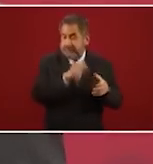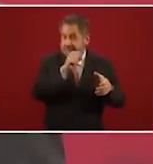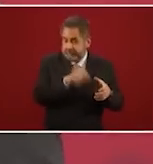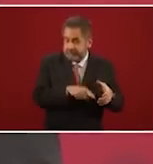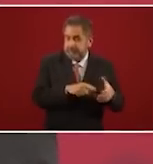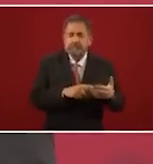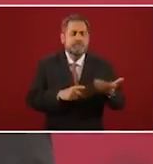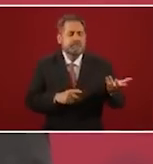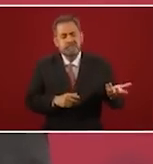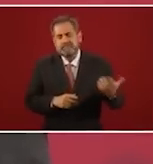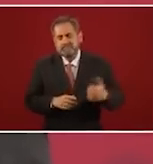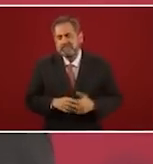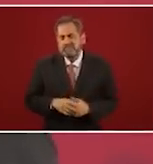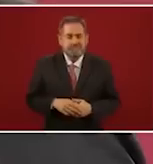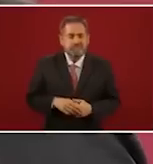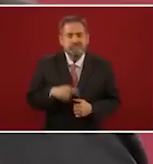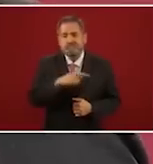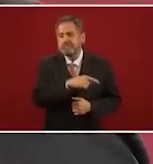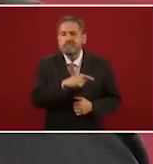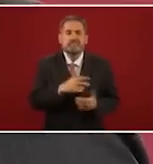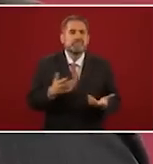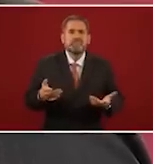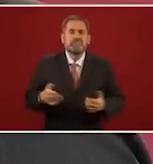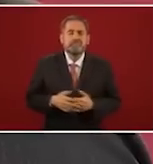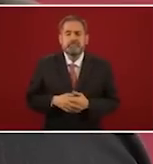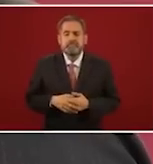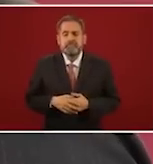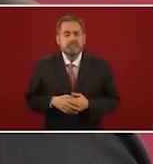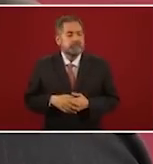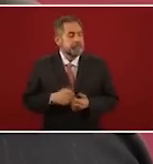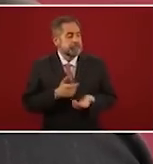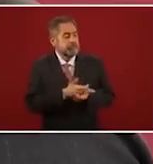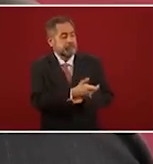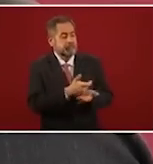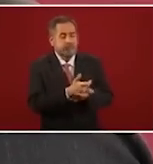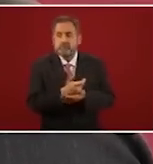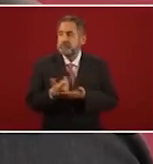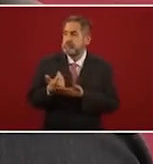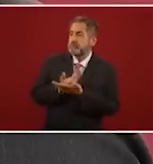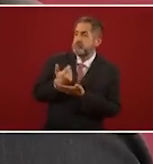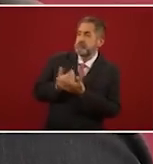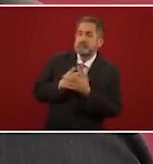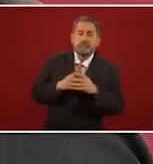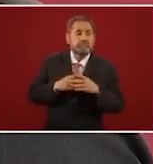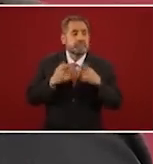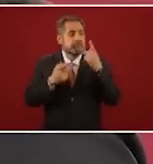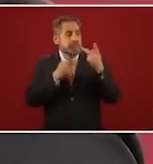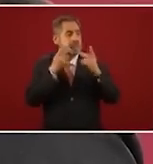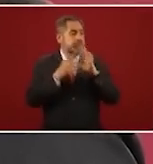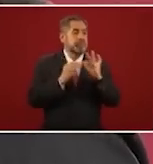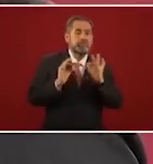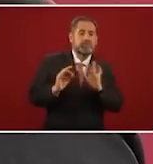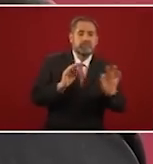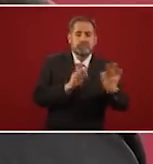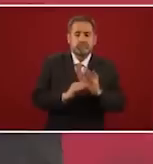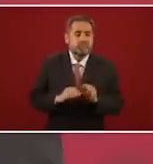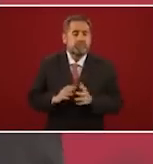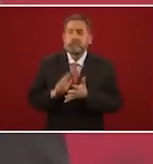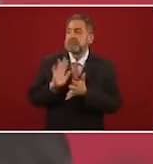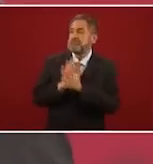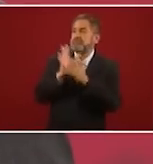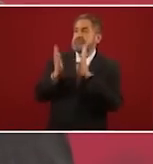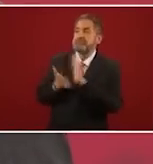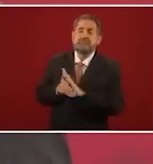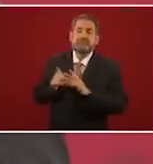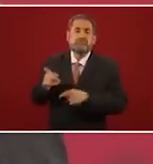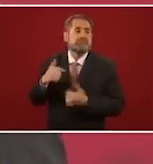dedicaban a mantener la corrupción, los que eran alcahuetes